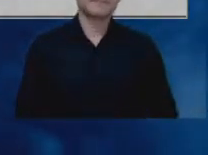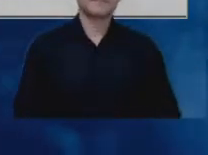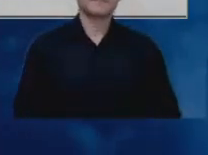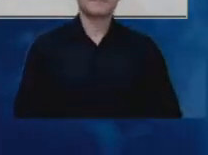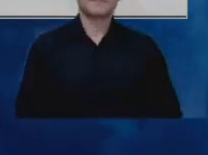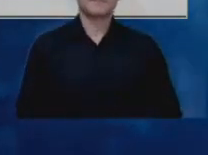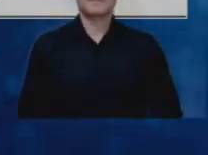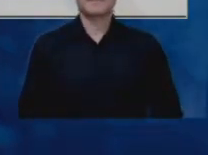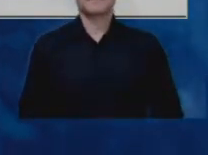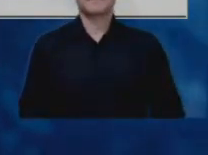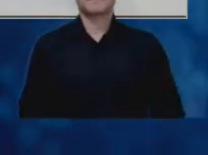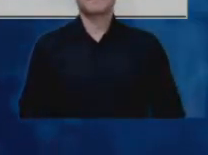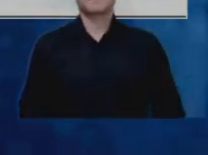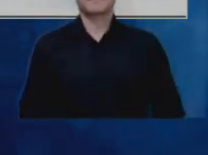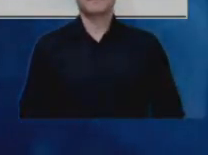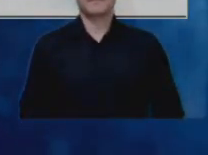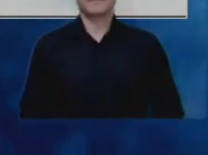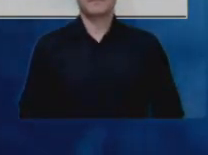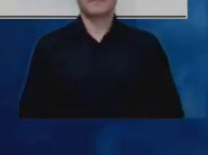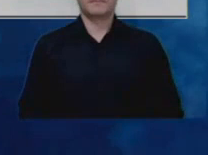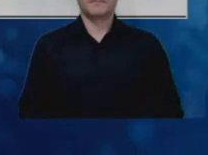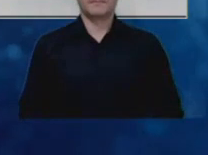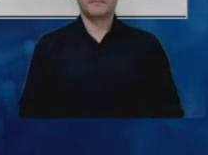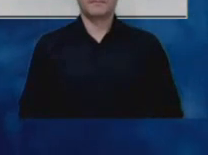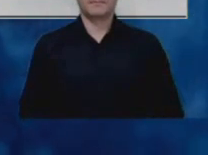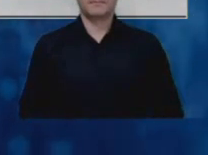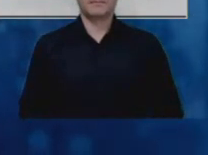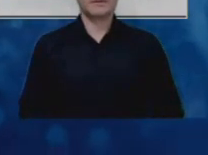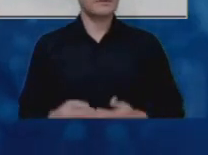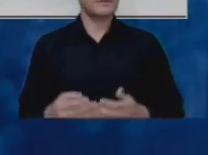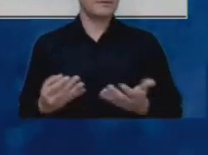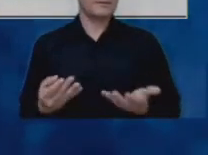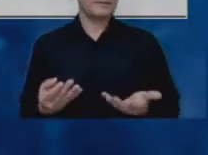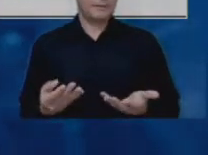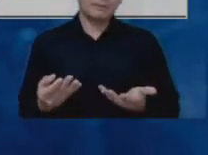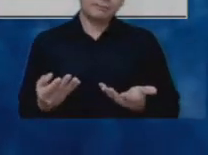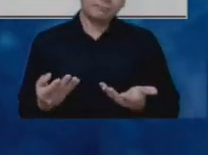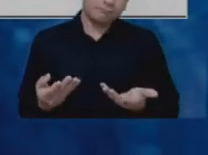También de una cuestión de economía,